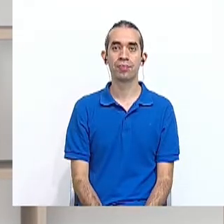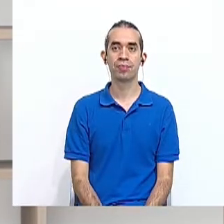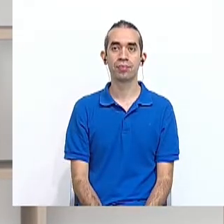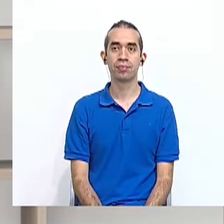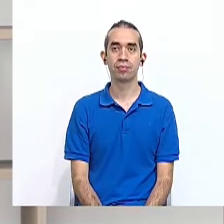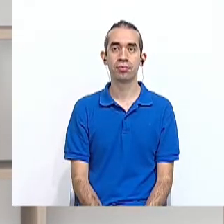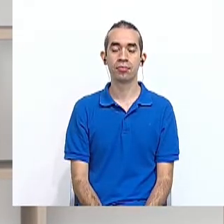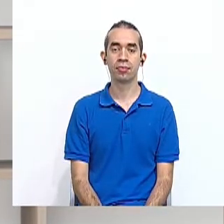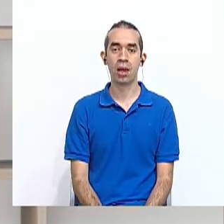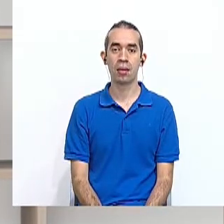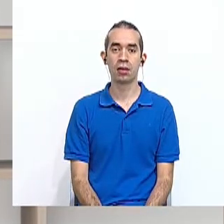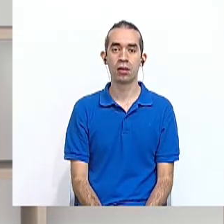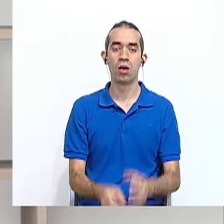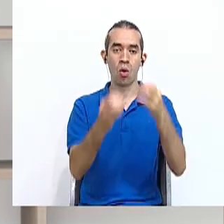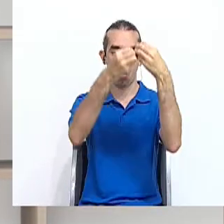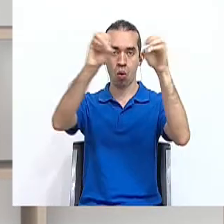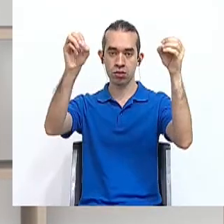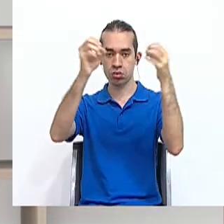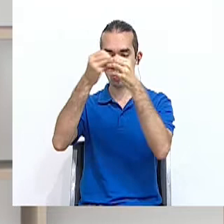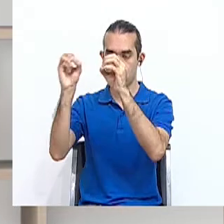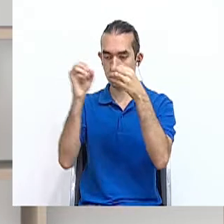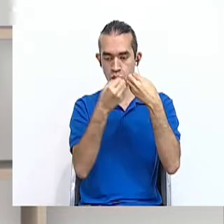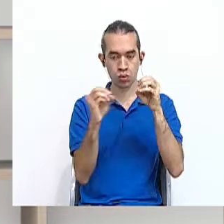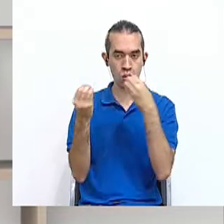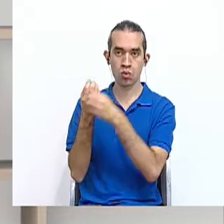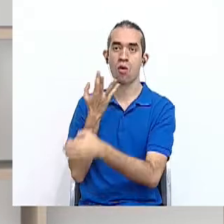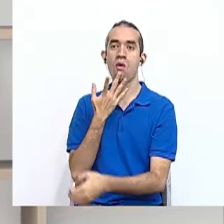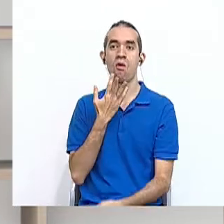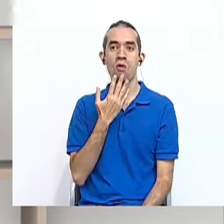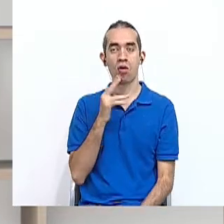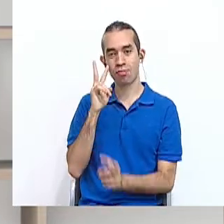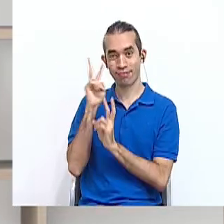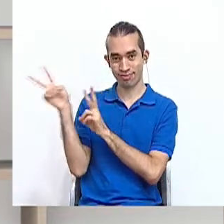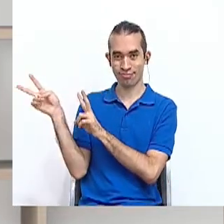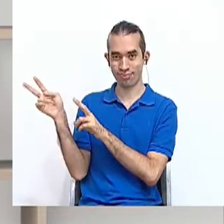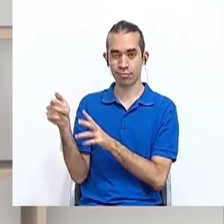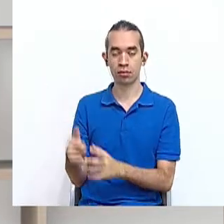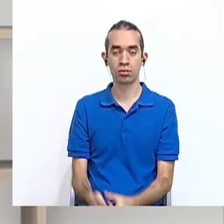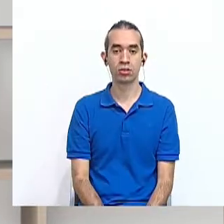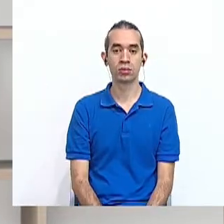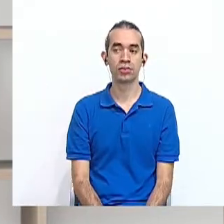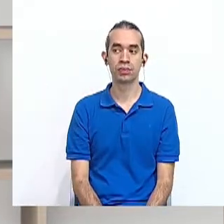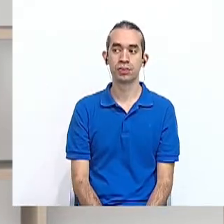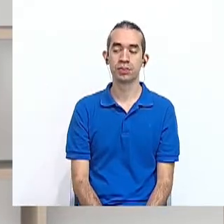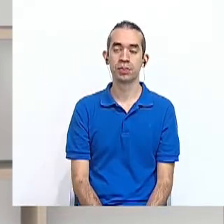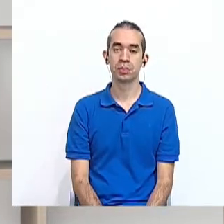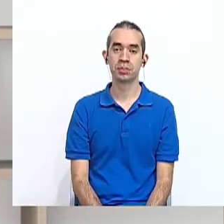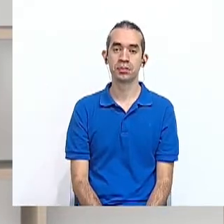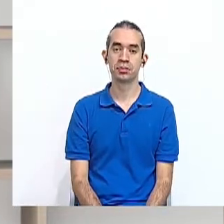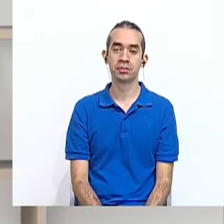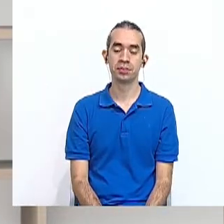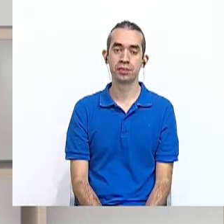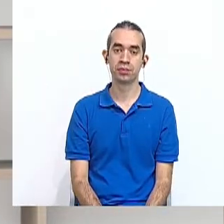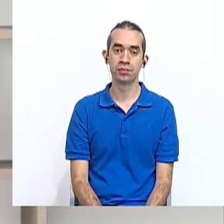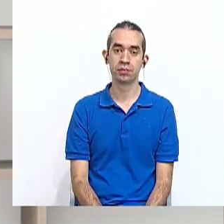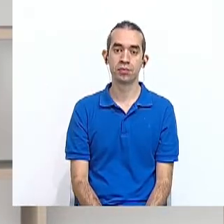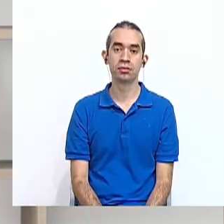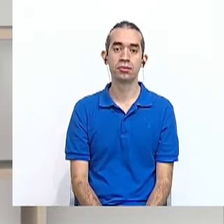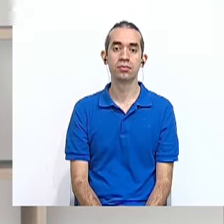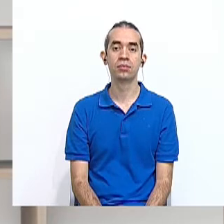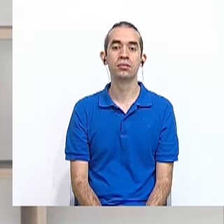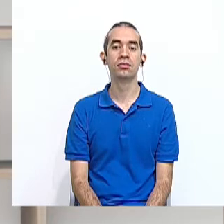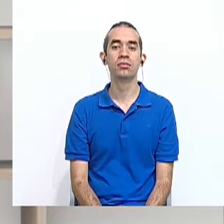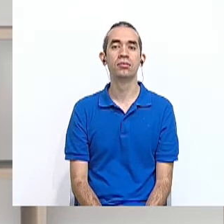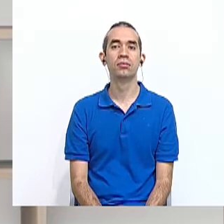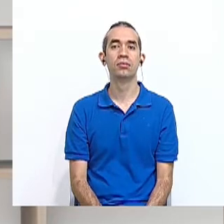Primero, marcamos las oraciones. Fíjense cómo está compuesta por varias oraciones. Cada uno de los colores implica una oración. Y ahora